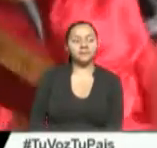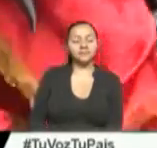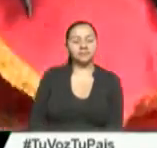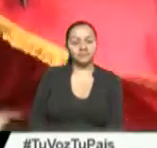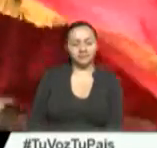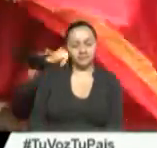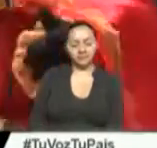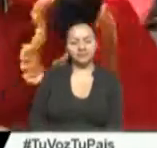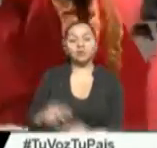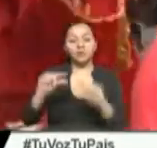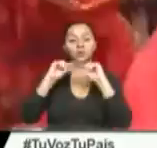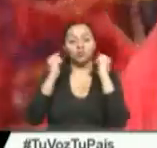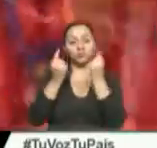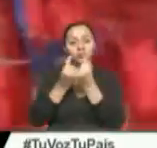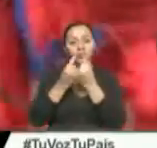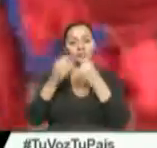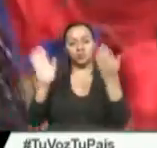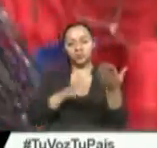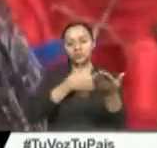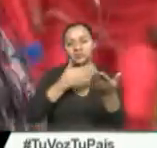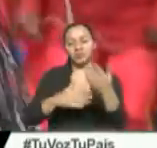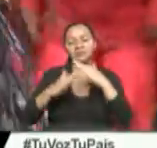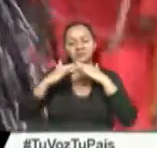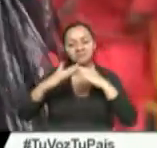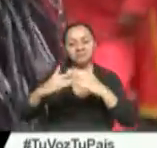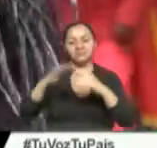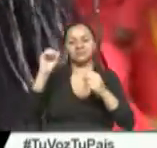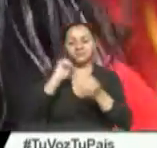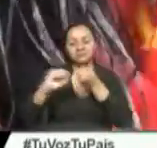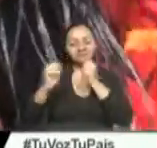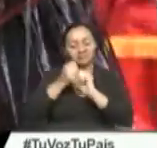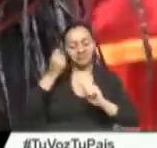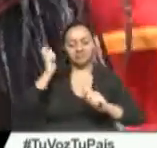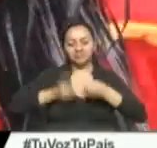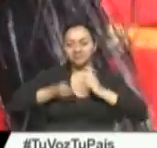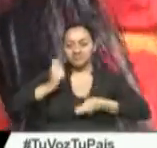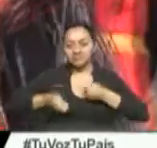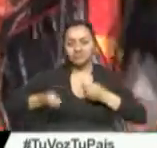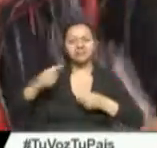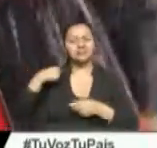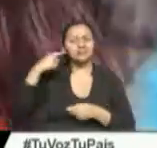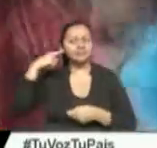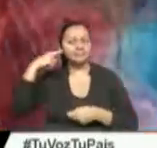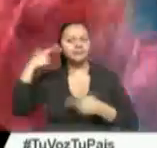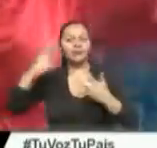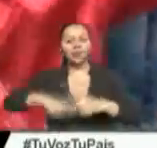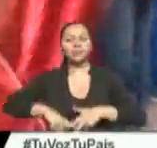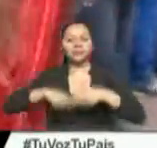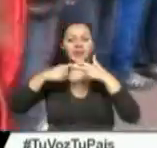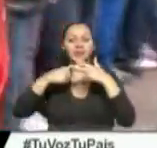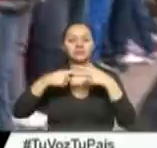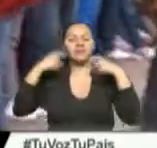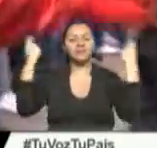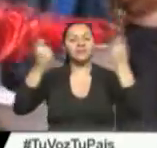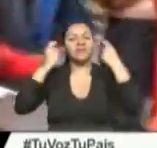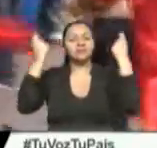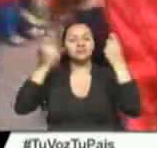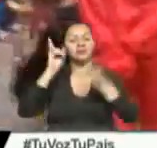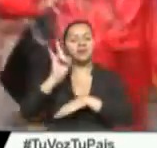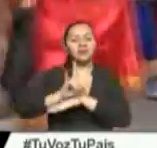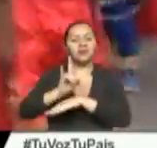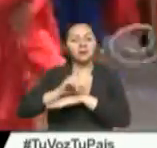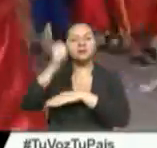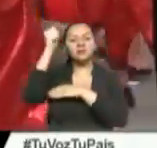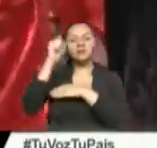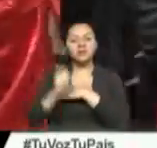2009. La banda de pueblo marca el compás de la Diablada de Píllaro, una tradición que remarca la cultura ancestral de la Sierra Ecuatoriana